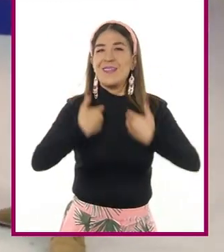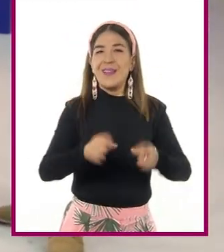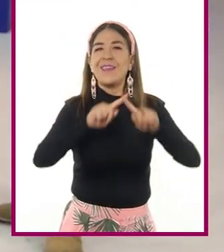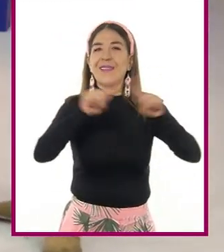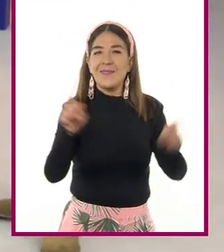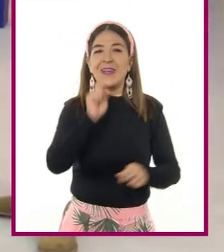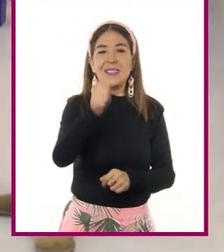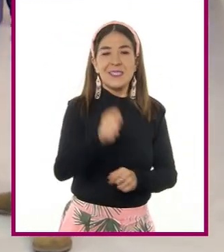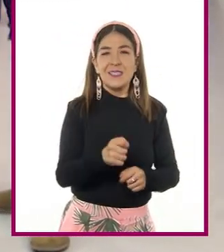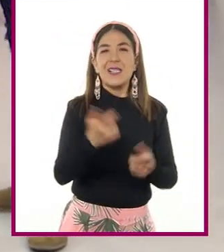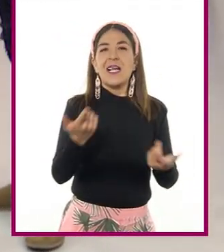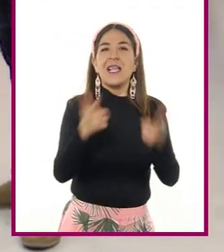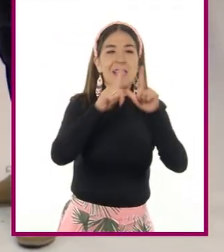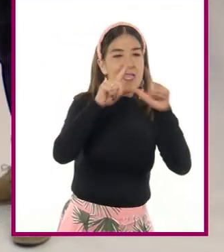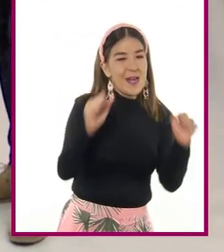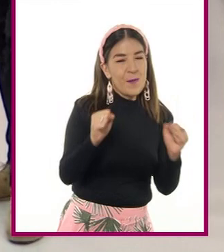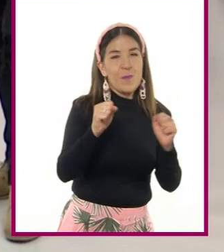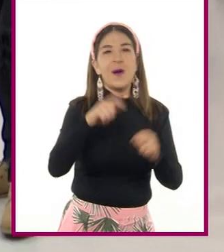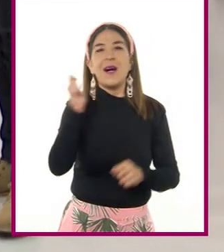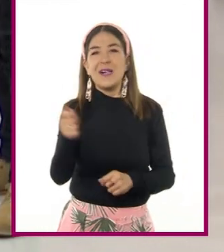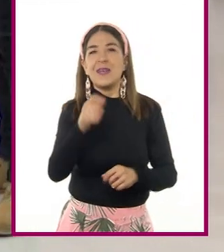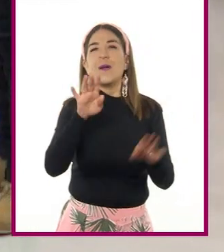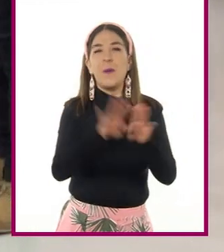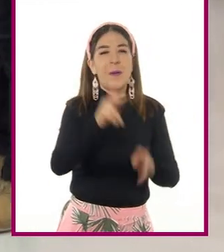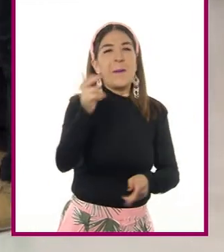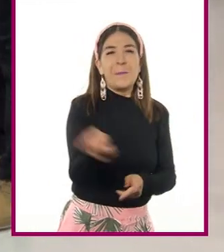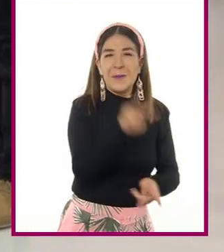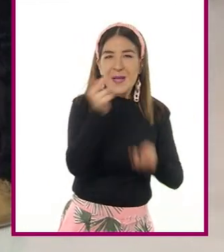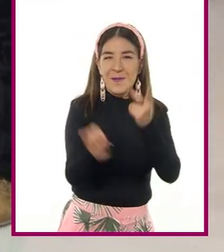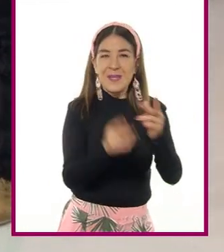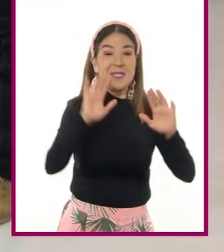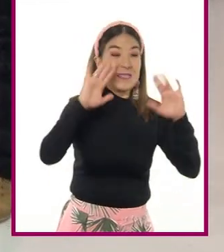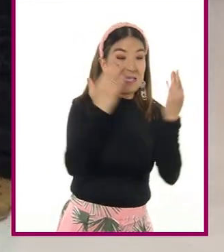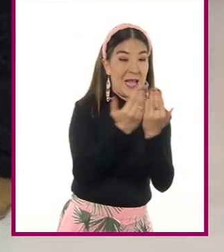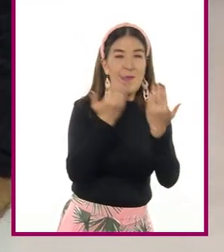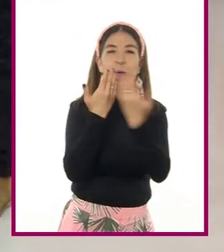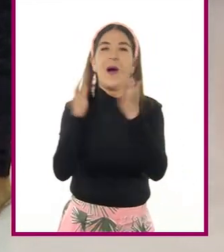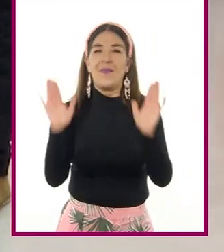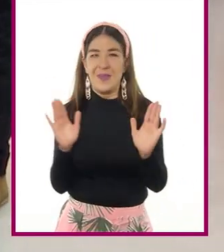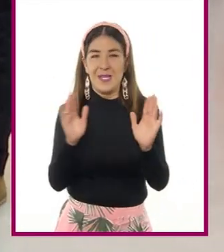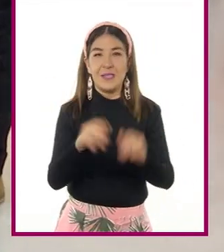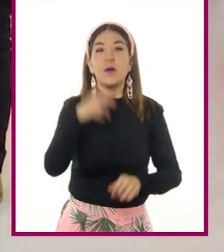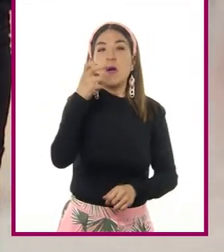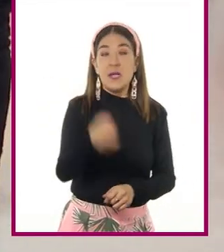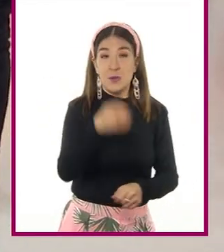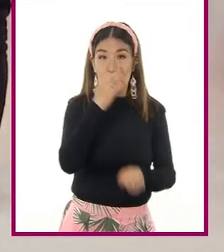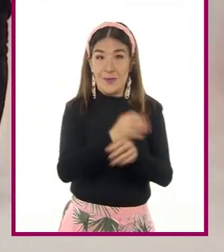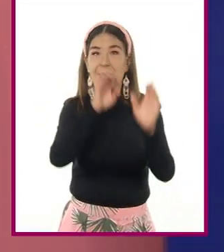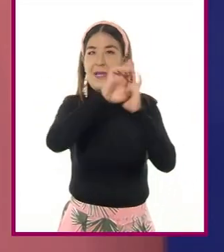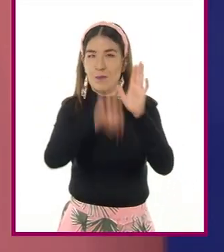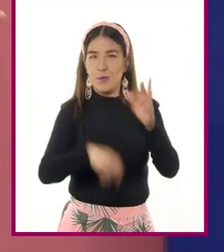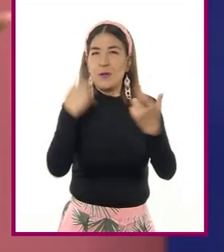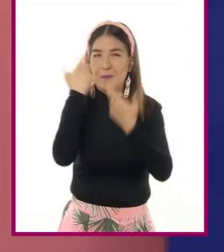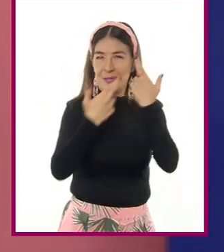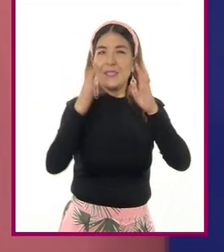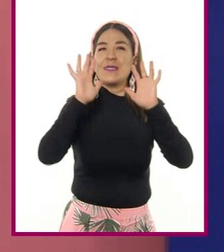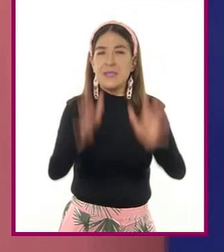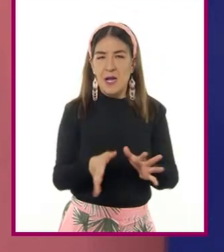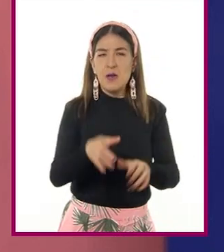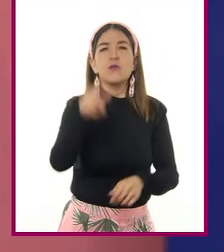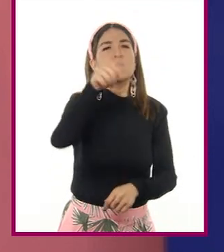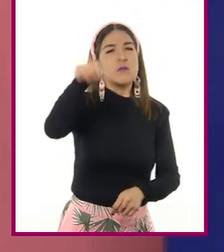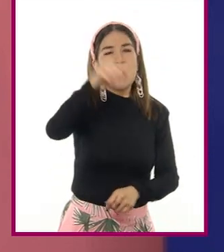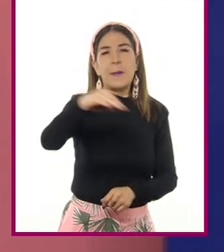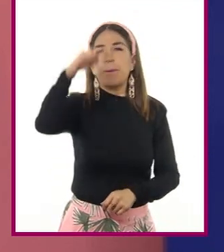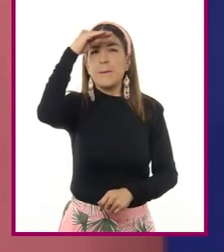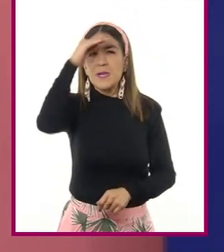que hay entre una y otra. Y ahora, después de analizar los ejemplos, ¿ya pensaron